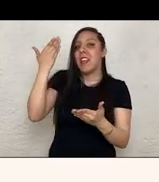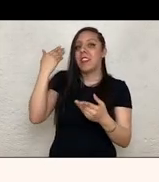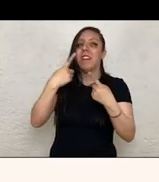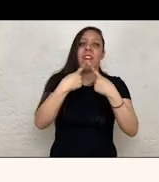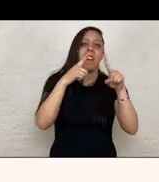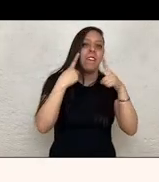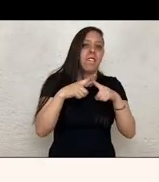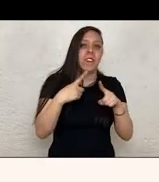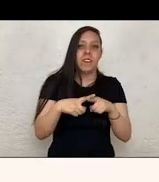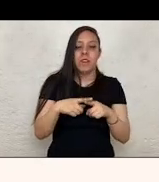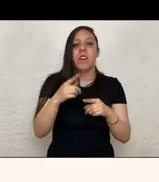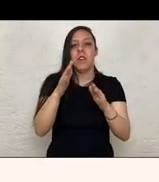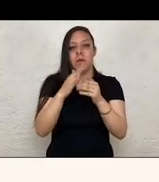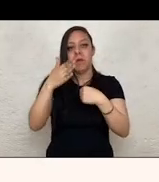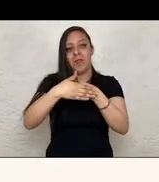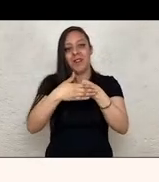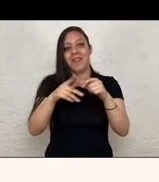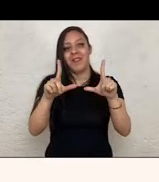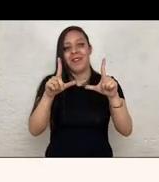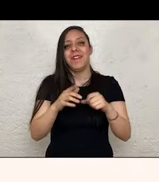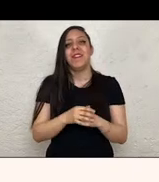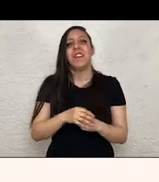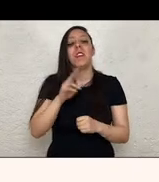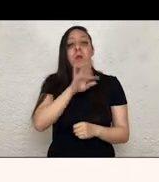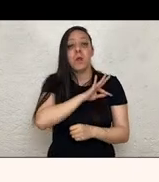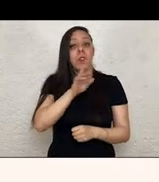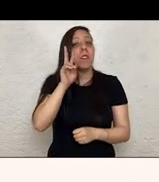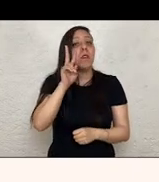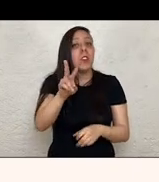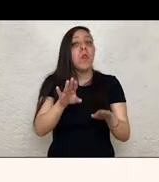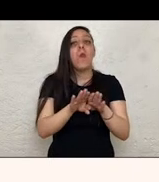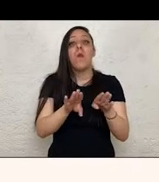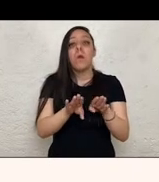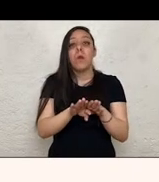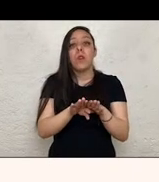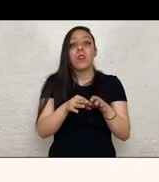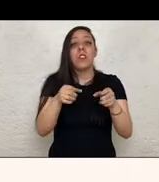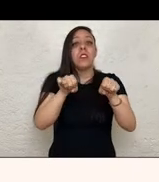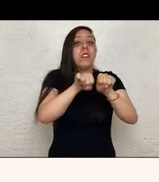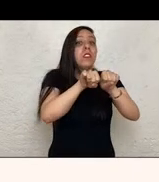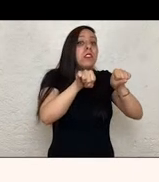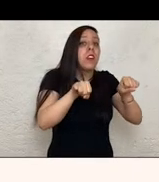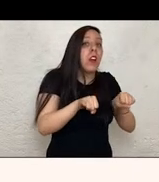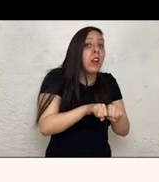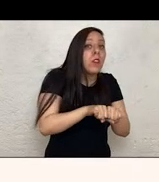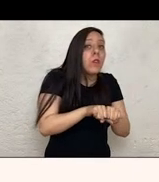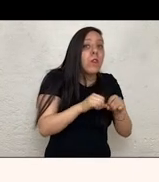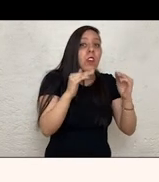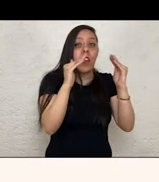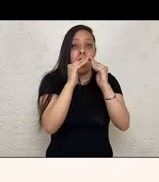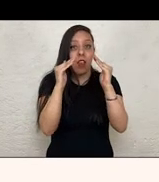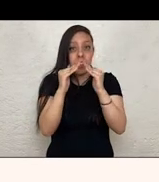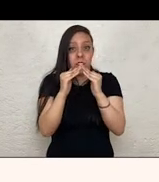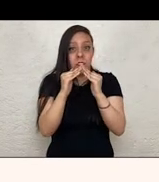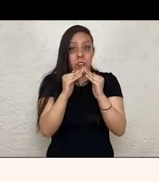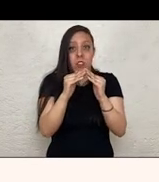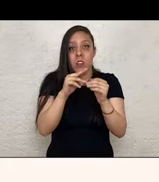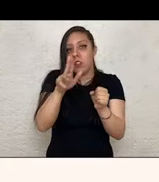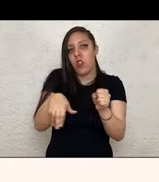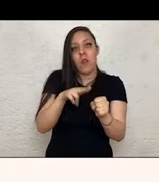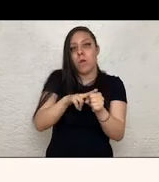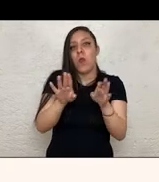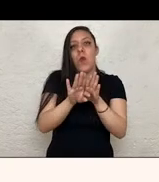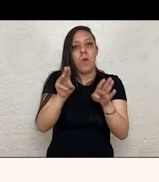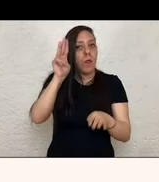bien diferente en aquellos tiempos. ¿Y la próxima? Aquí tenemos como si fuera una sala en una